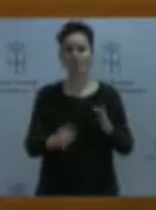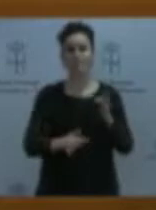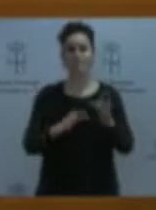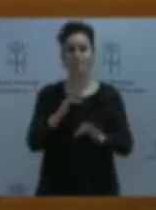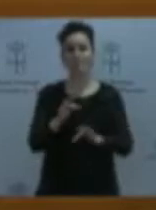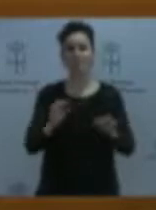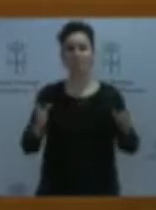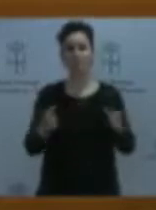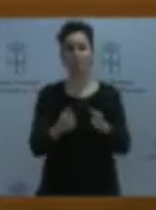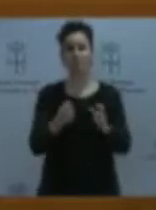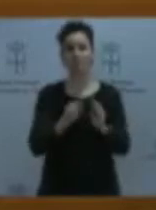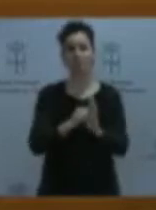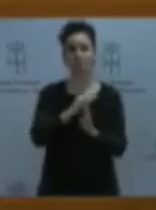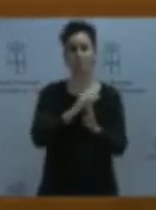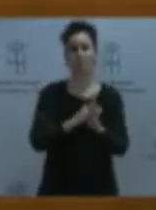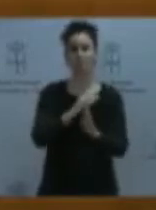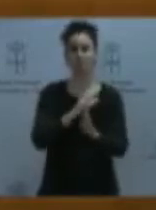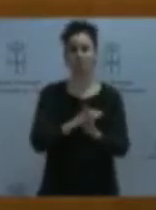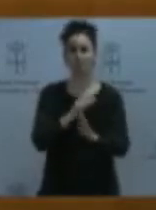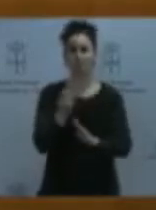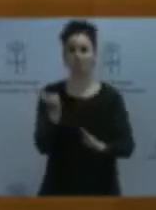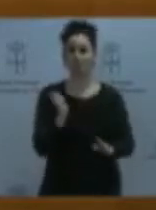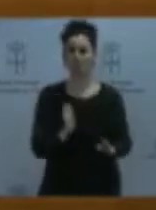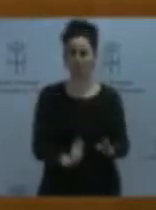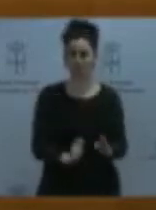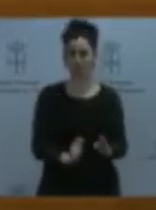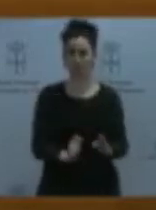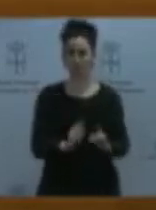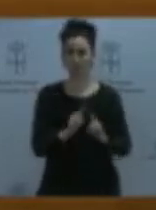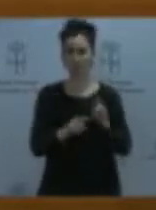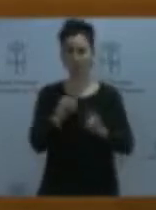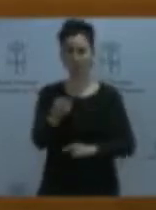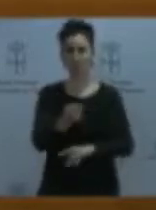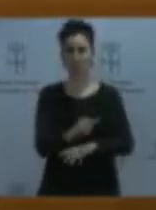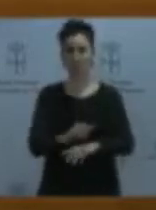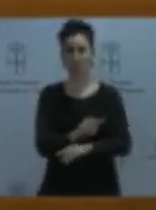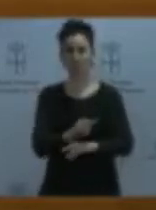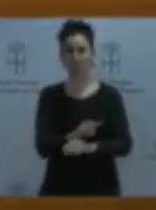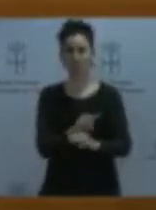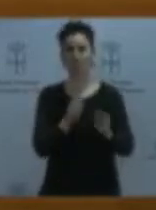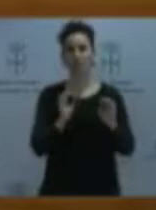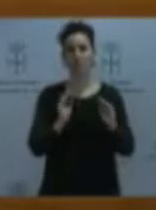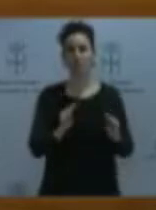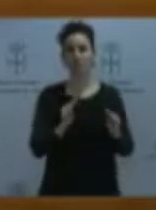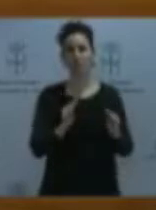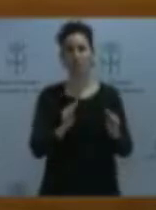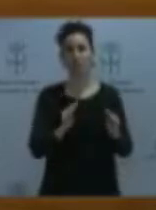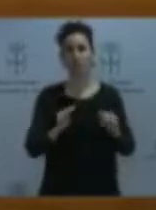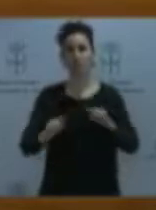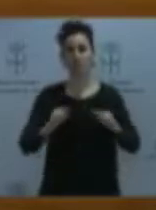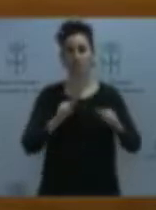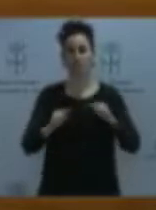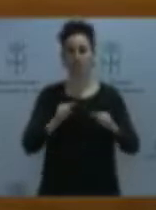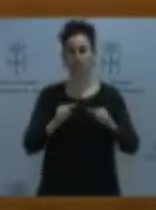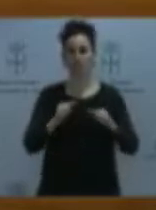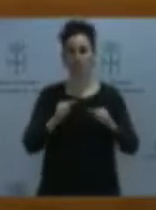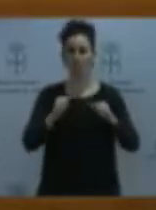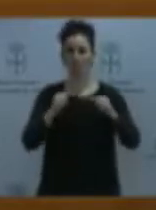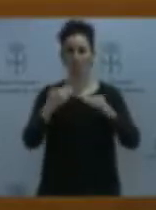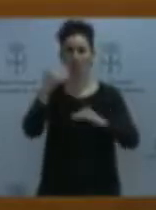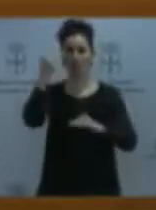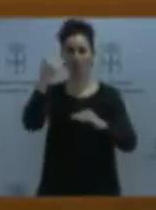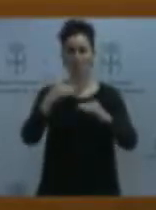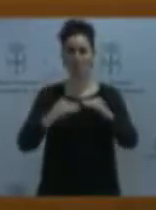incluidas las horas extraordinarias de todos los diferentes mandos, incluidos los mandos del servicio, que perciben cualquiera de